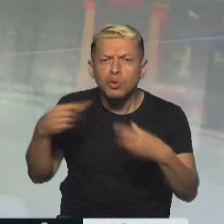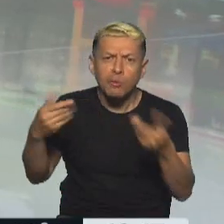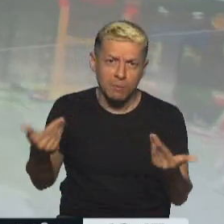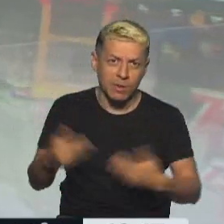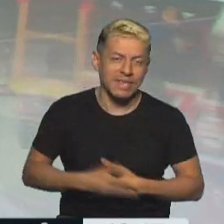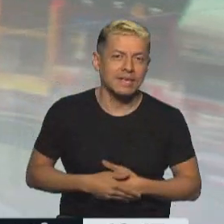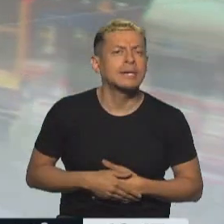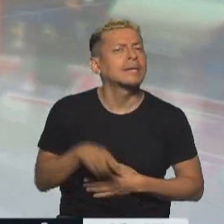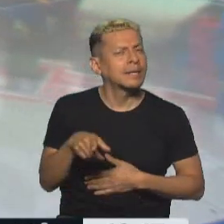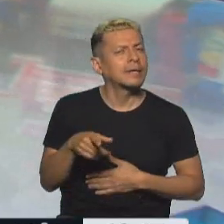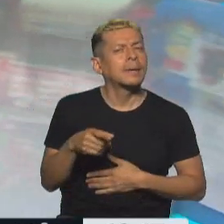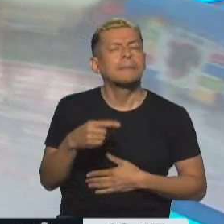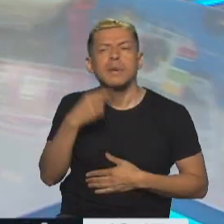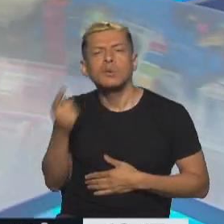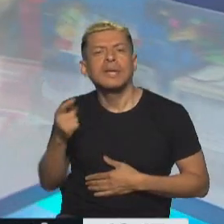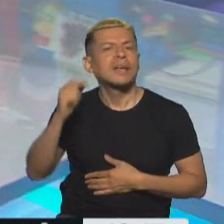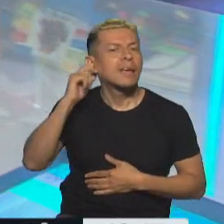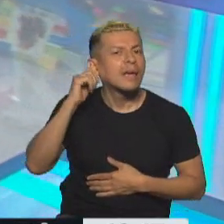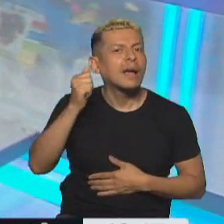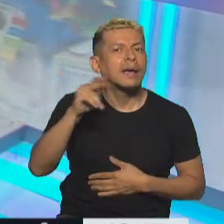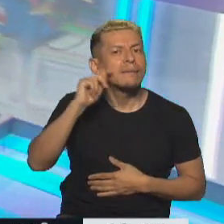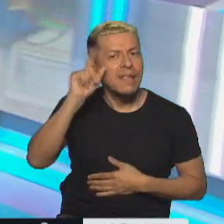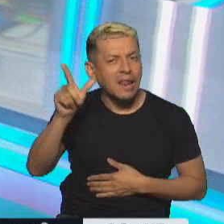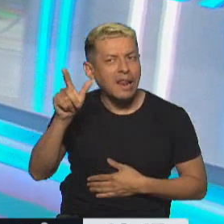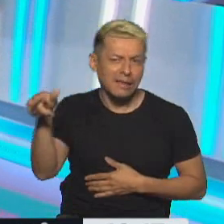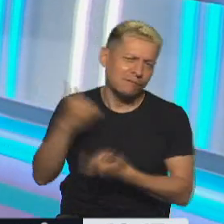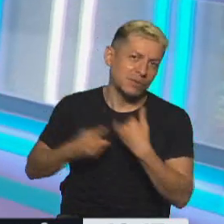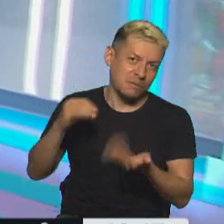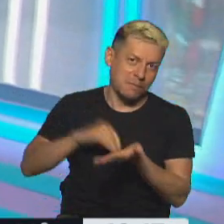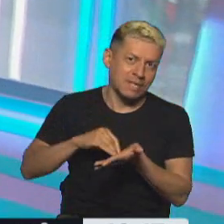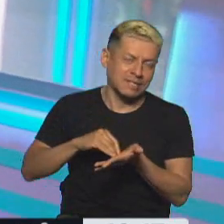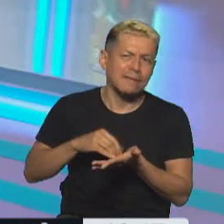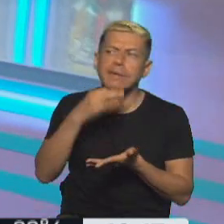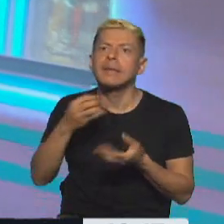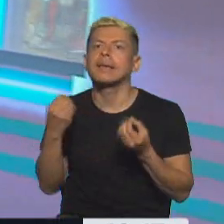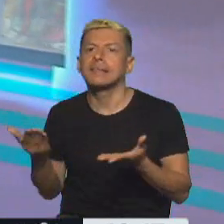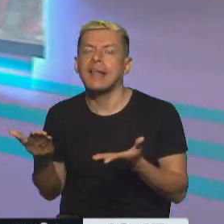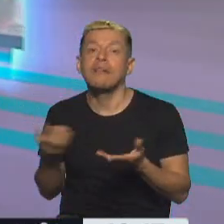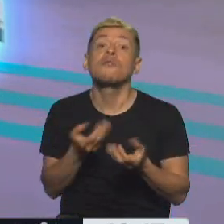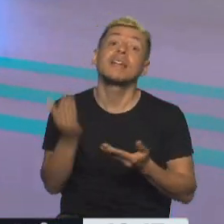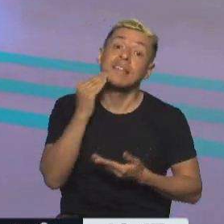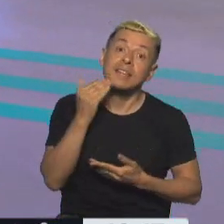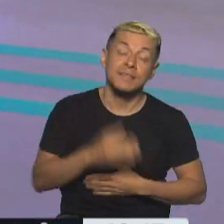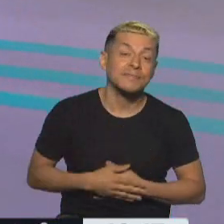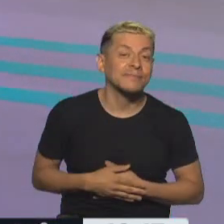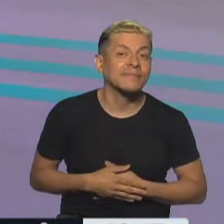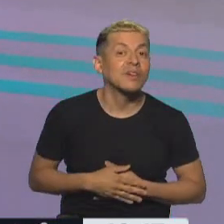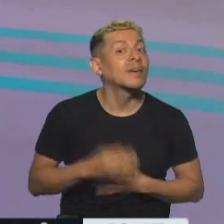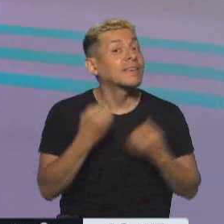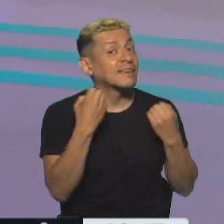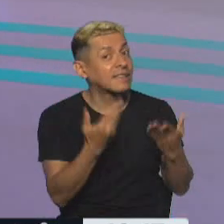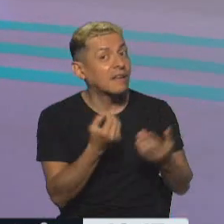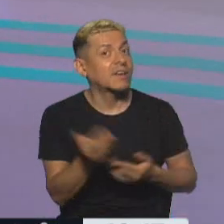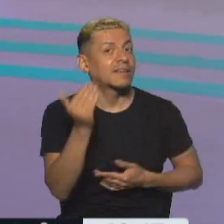nuestro móvil, porque Gabriel Gamarra nos va a traer información acerca de esto y, por supuesto, cómo vienen las ventas. Gaby, ¿cómo estás? Buenas tardes. ¿Cómo les va? Muy